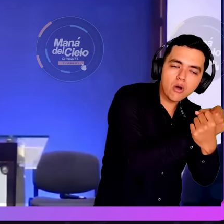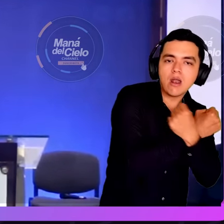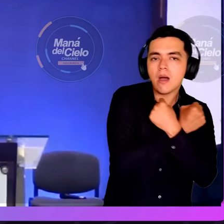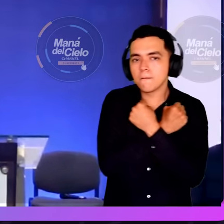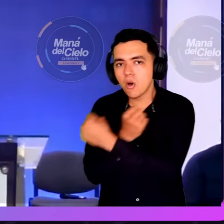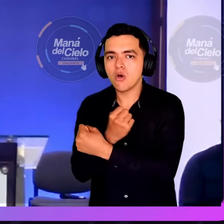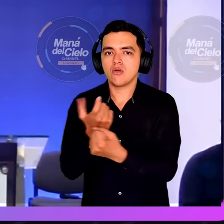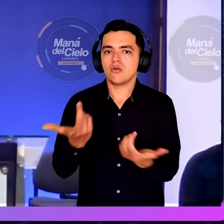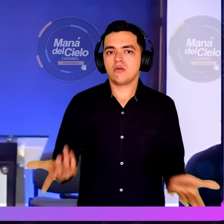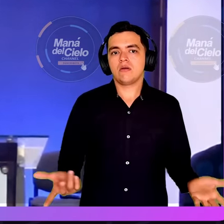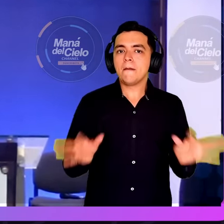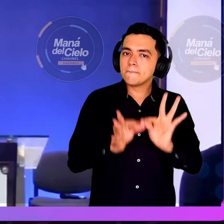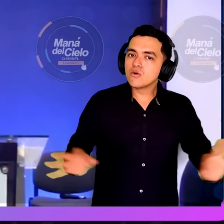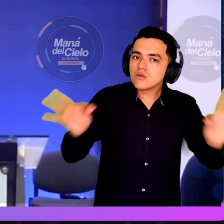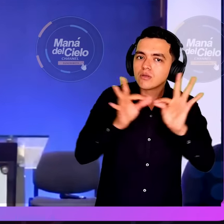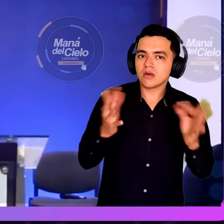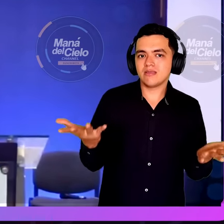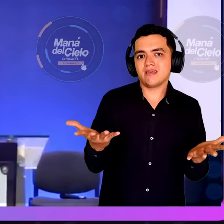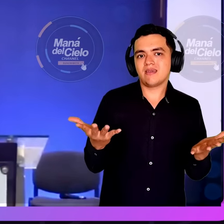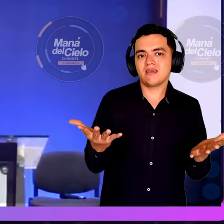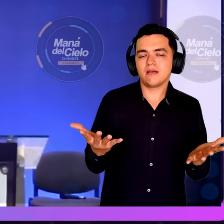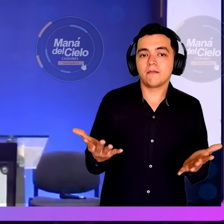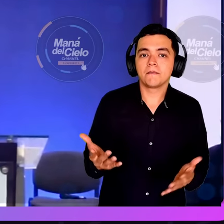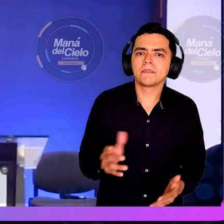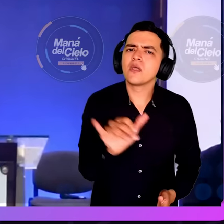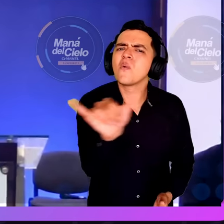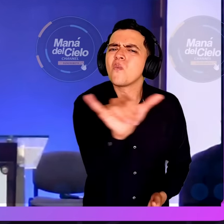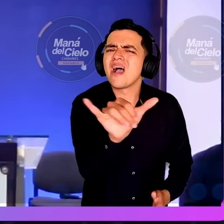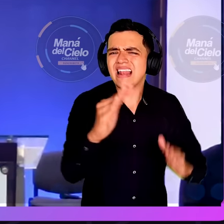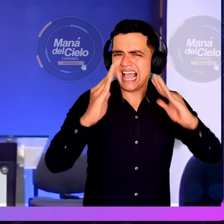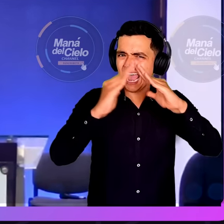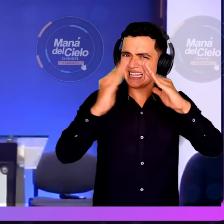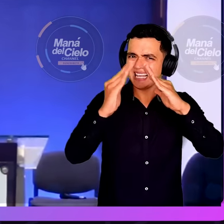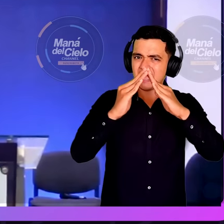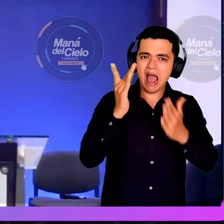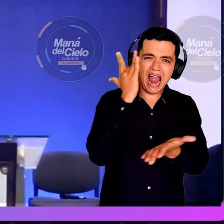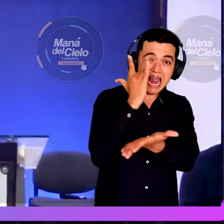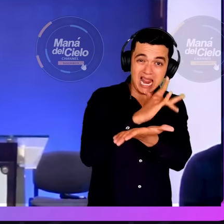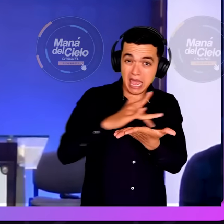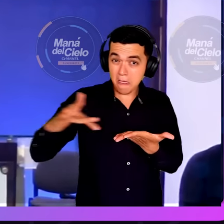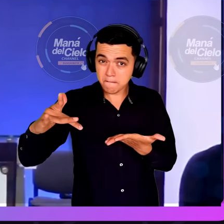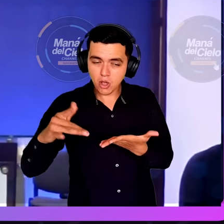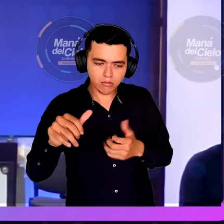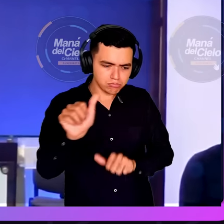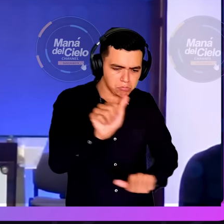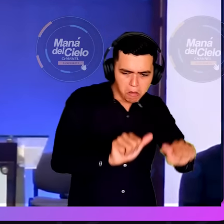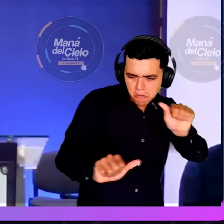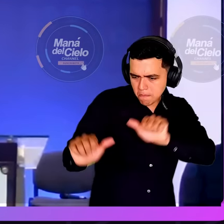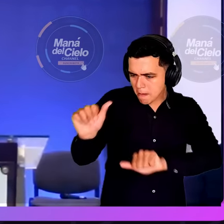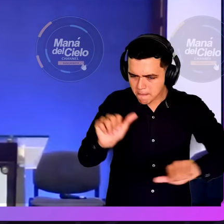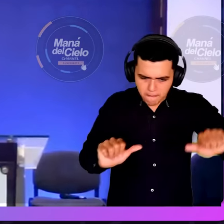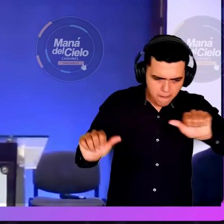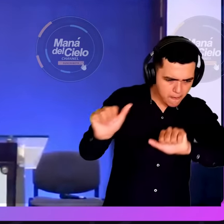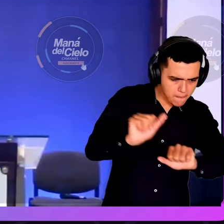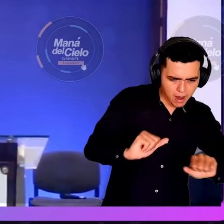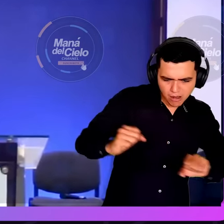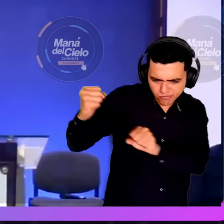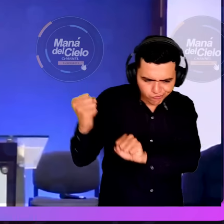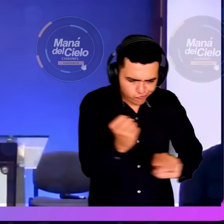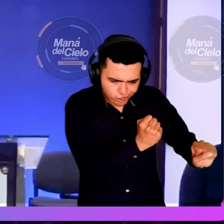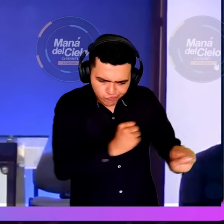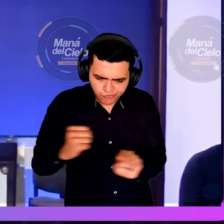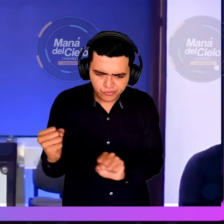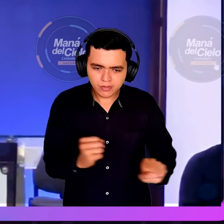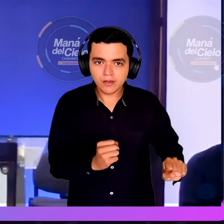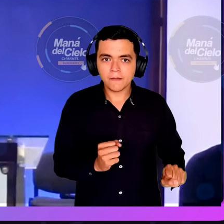no ir a un baile. Honrar a Dios es eso y muchas cosas más. No obedezcamos la palabra a medias, lo que nos conviene,